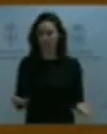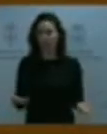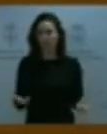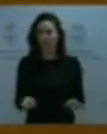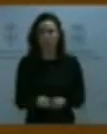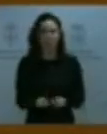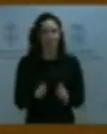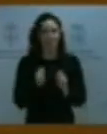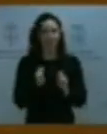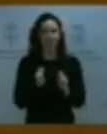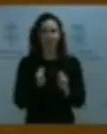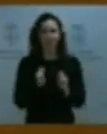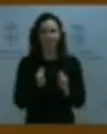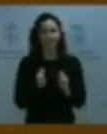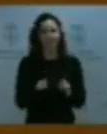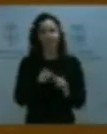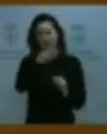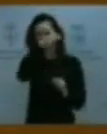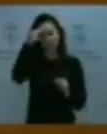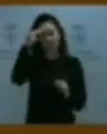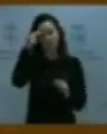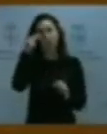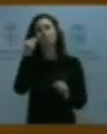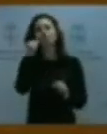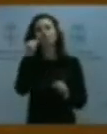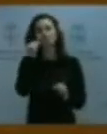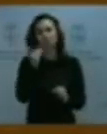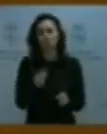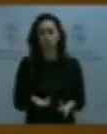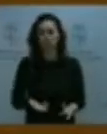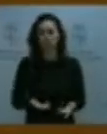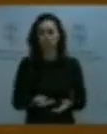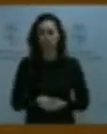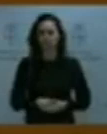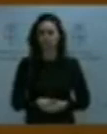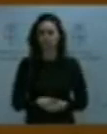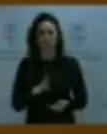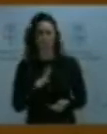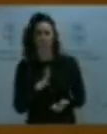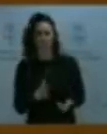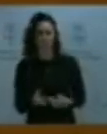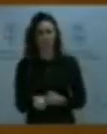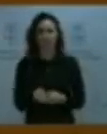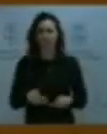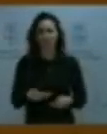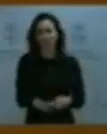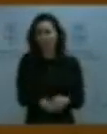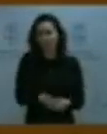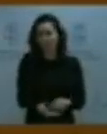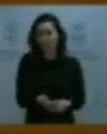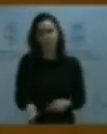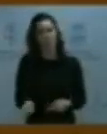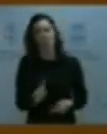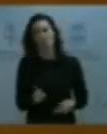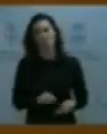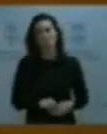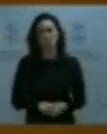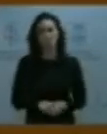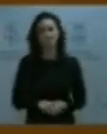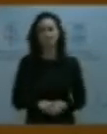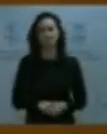no nos ponga en el disparadero de despreciarnos a la inteligencia mínima de lo que supone la gestión de